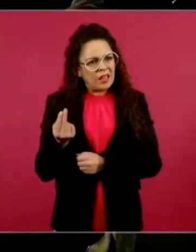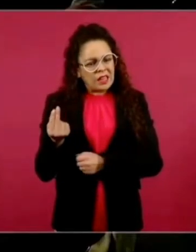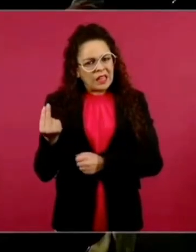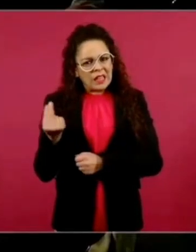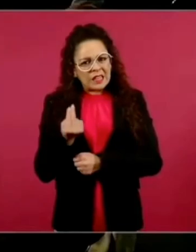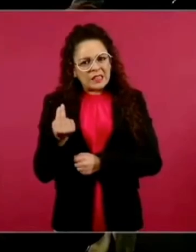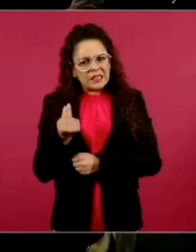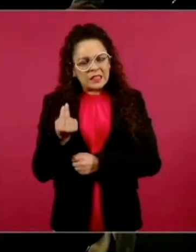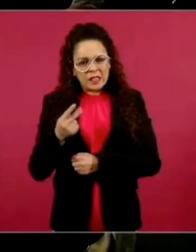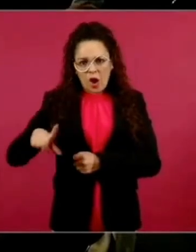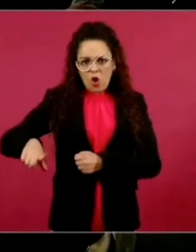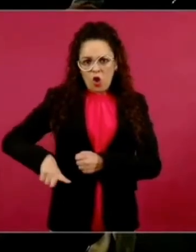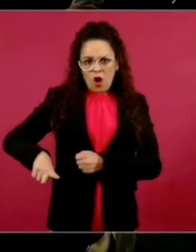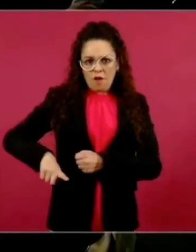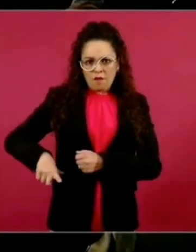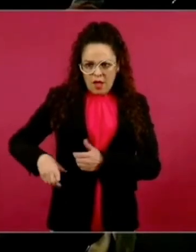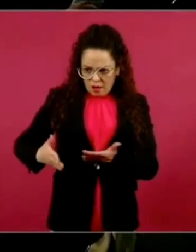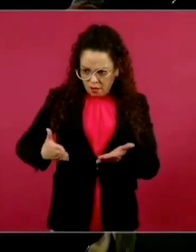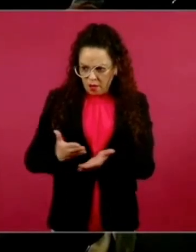del gobierno,